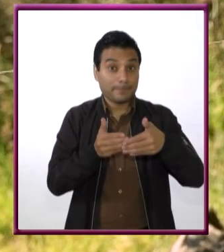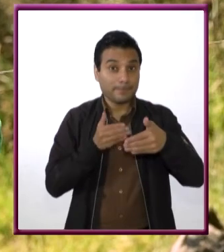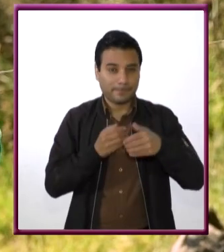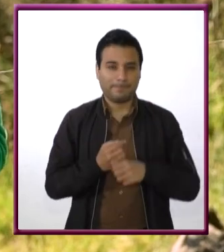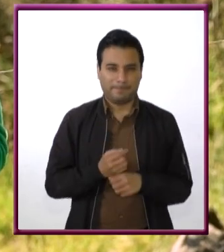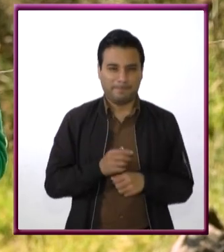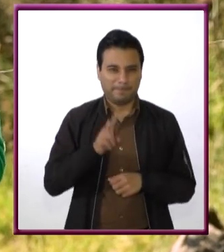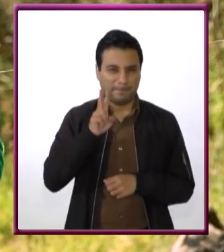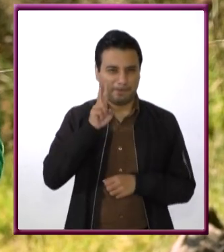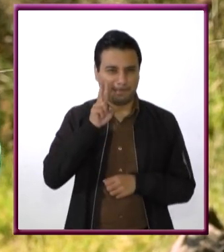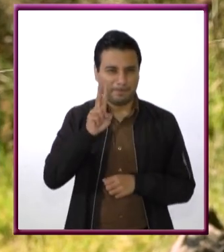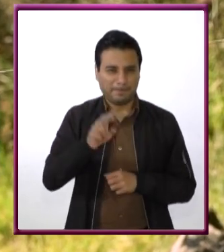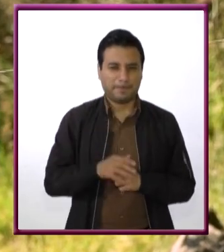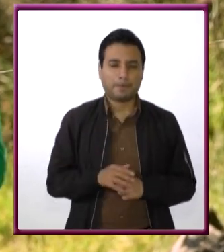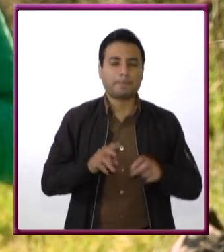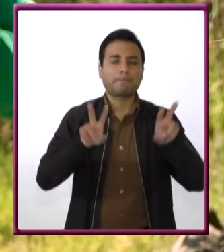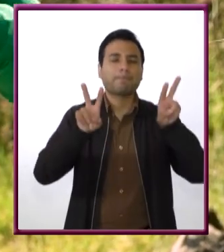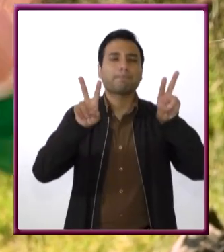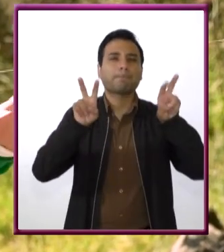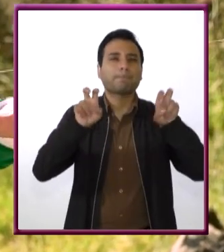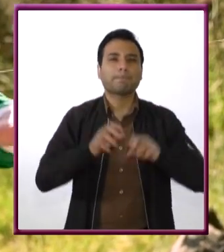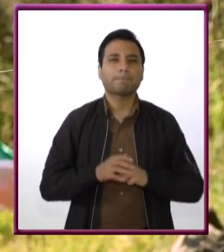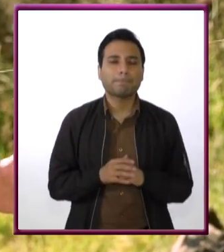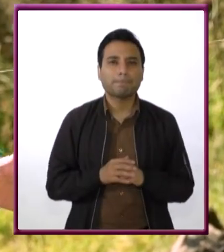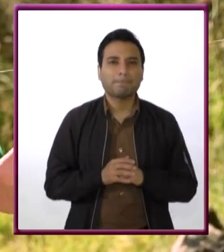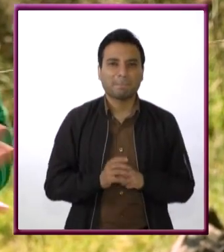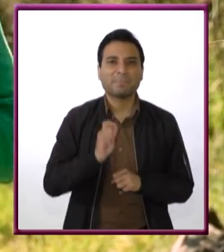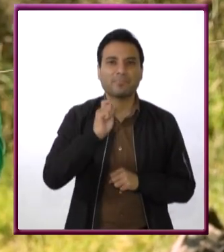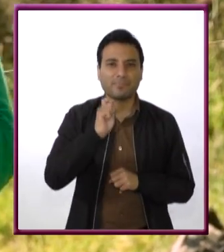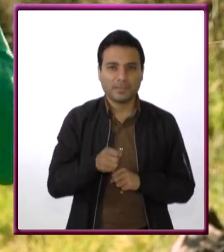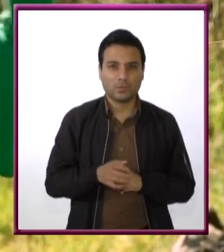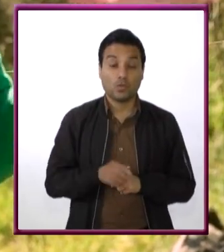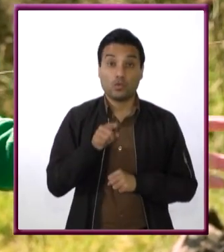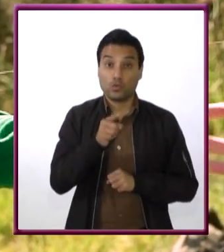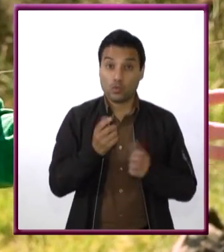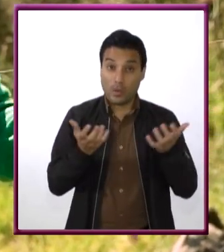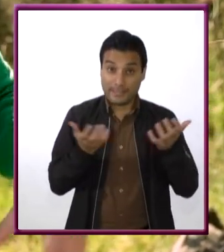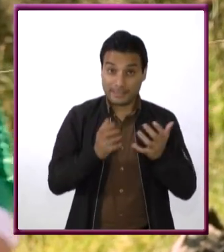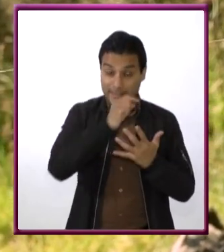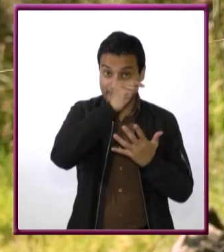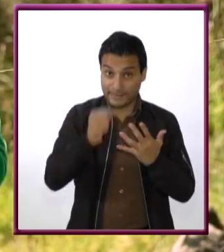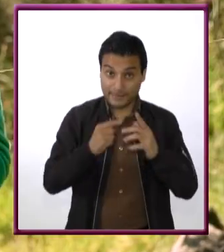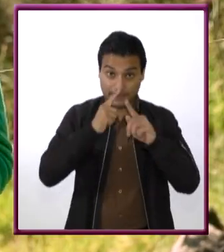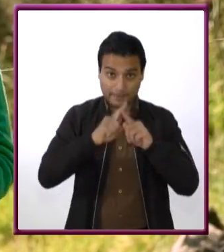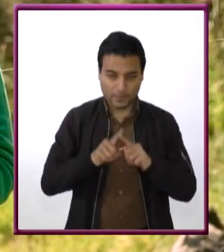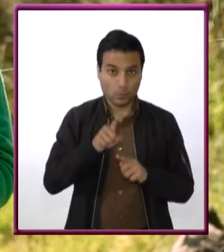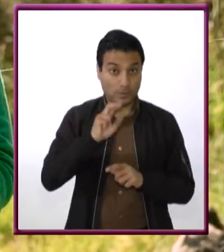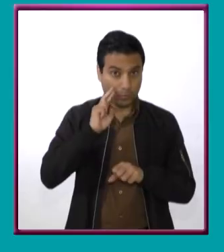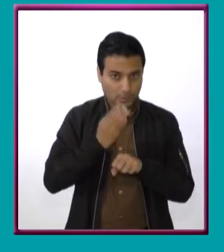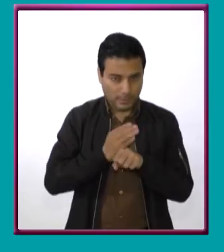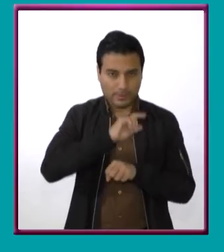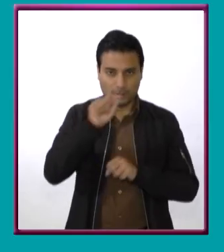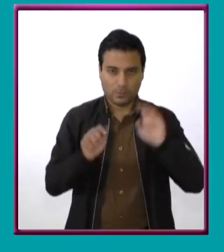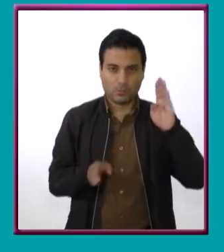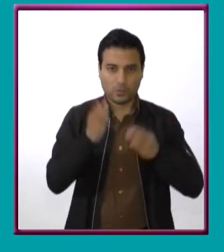invito a ver nuestro siguiente segmento con el tema Acciones individuales, impactos globales. ¡Hasta la próxima!